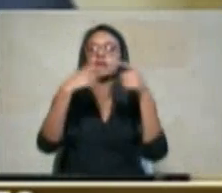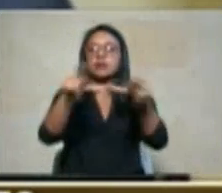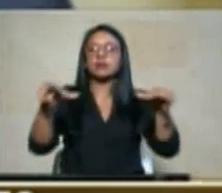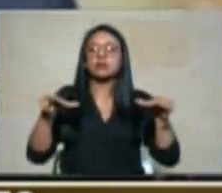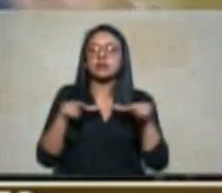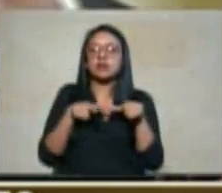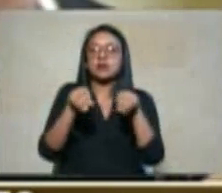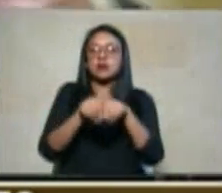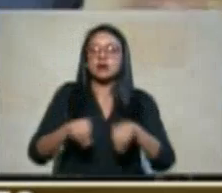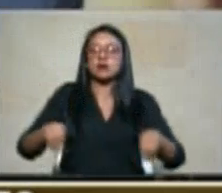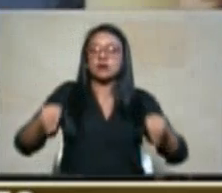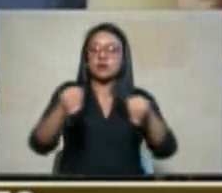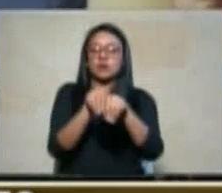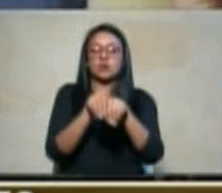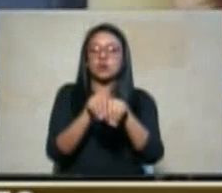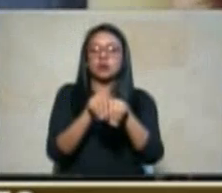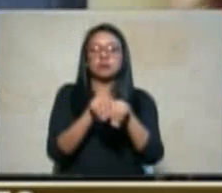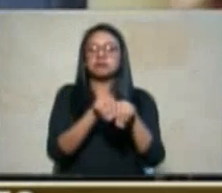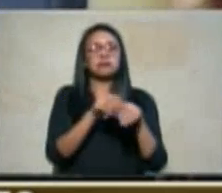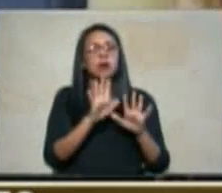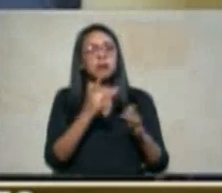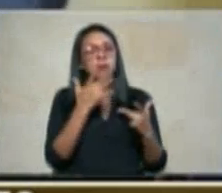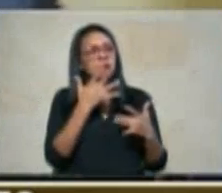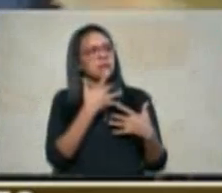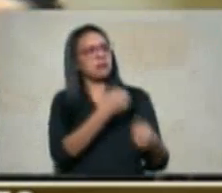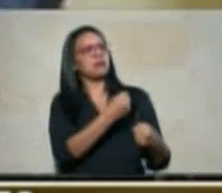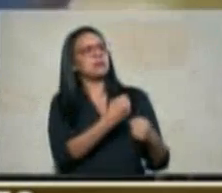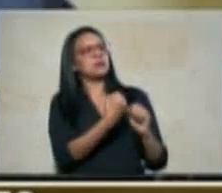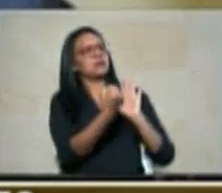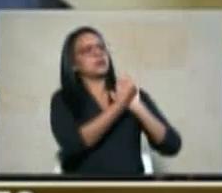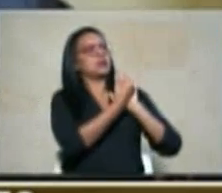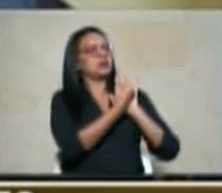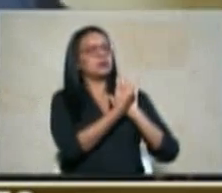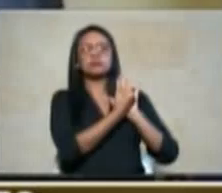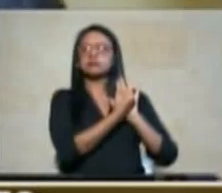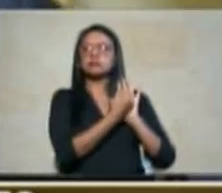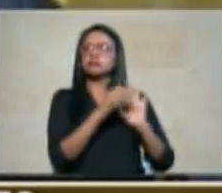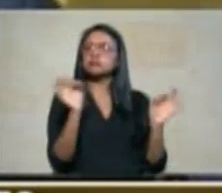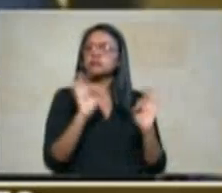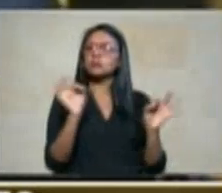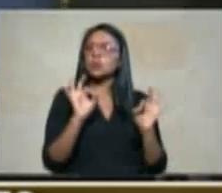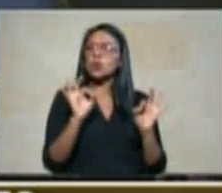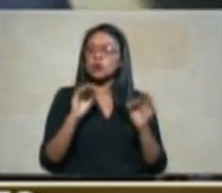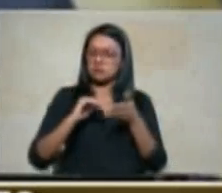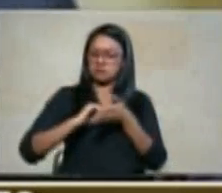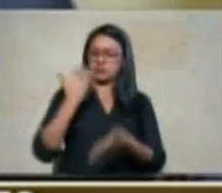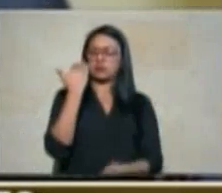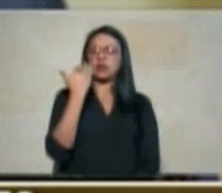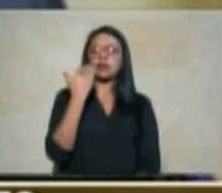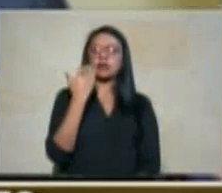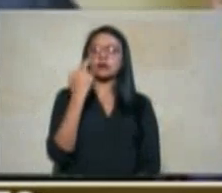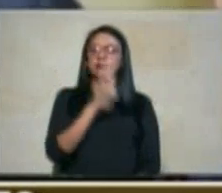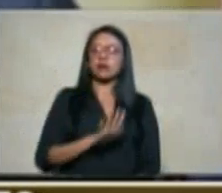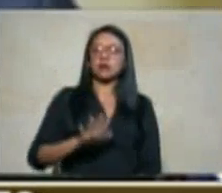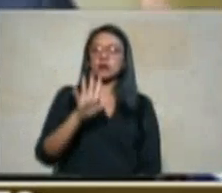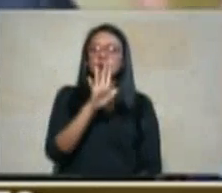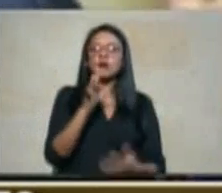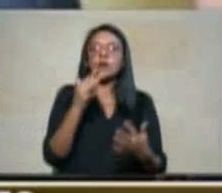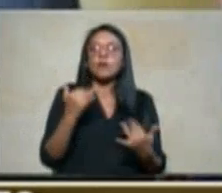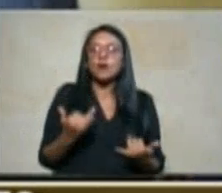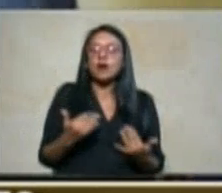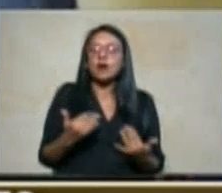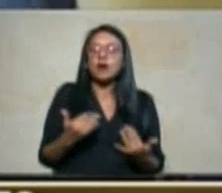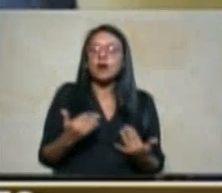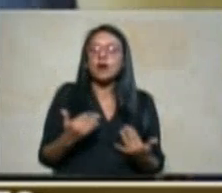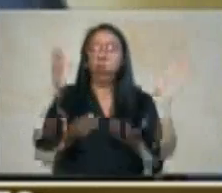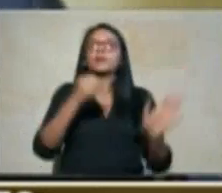tierras, no presionados, nunca se fueron de la región y ahora tienen una